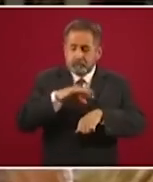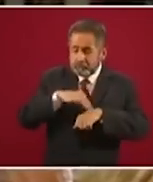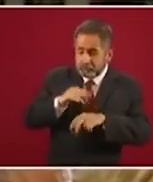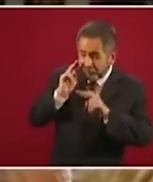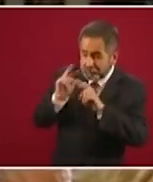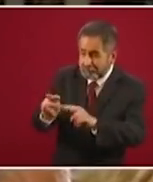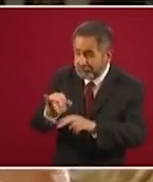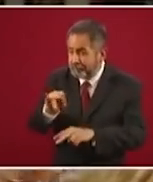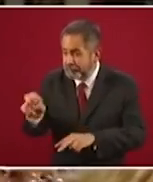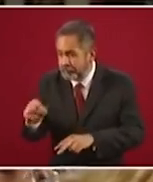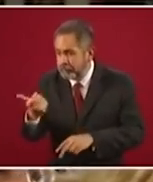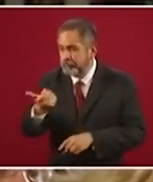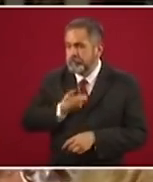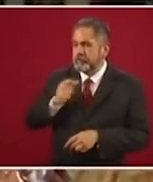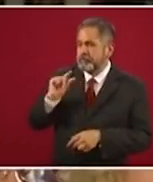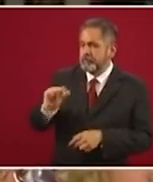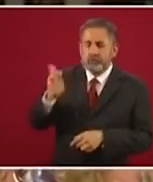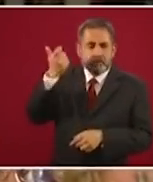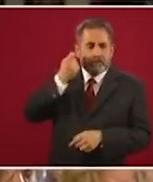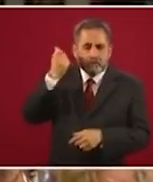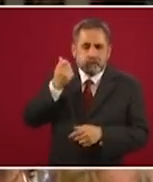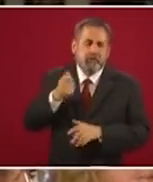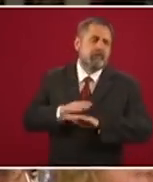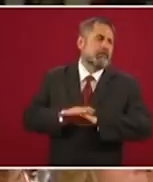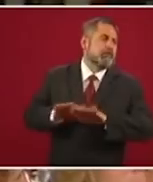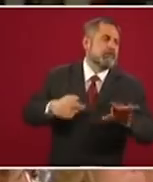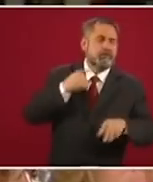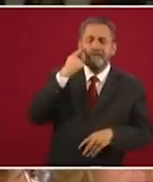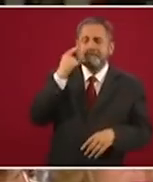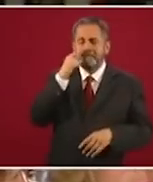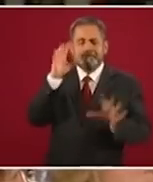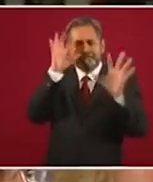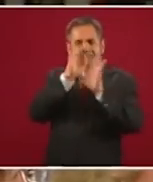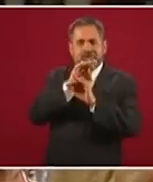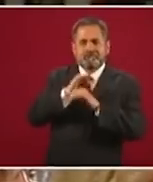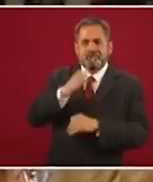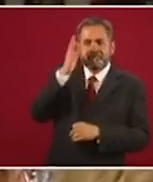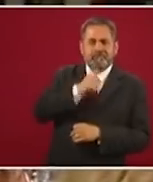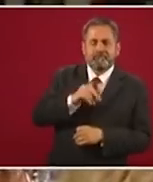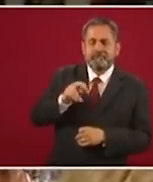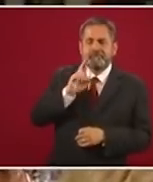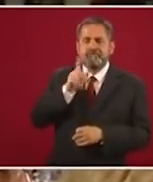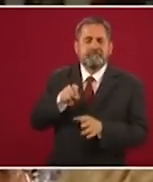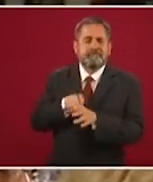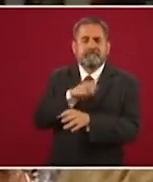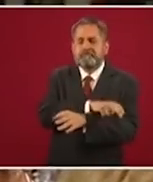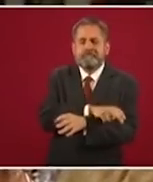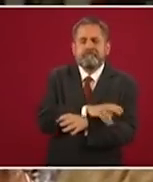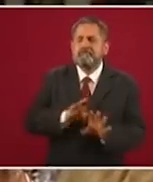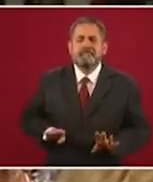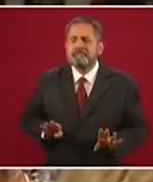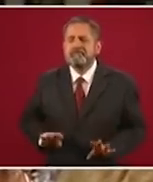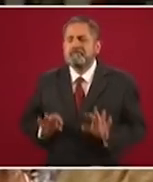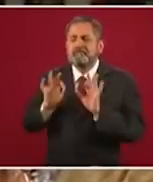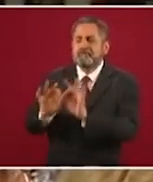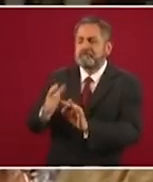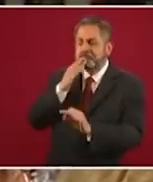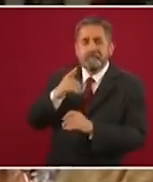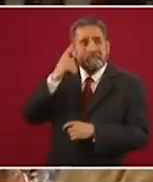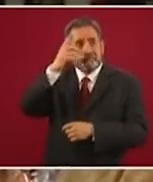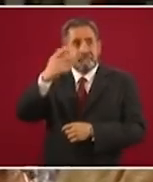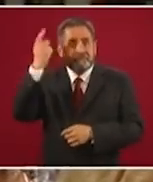para el IMSS, ya que, bueno, les cambiaron radicalmente las reglas y que incluso, bueno, pues tienen condiciones que no son muy favorables precisamente para su